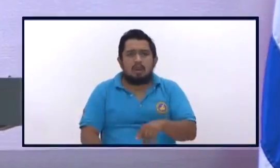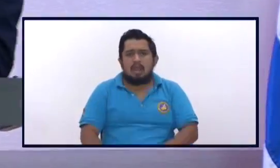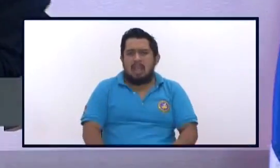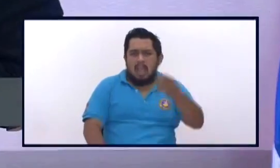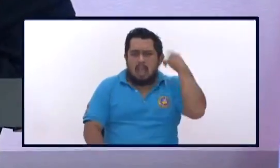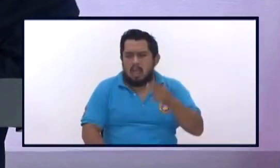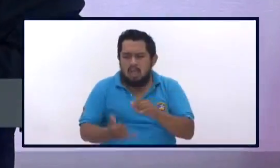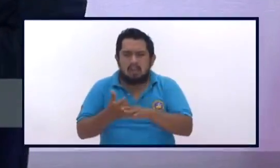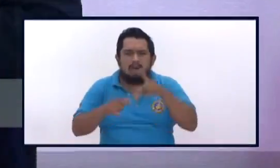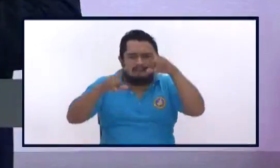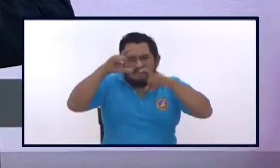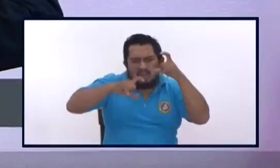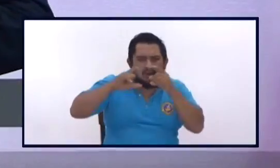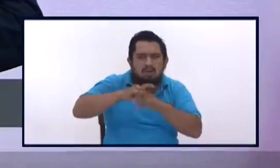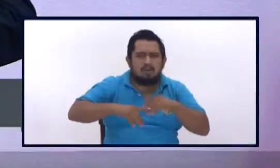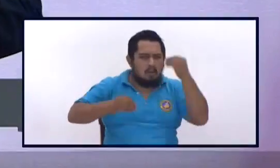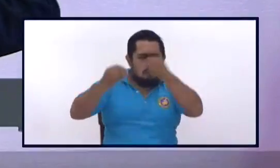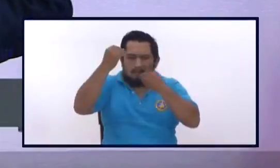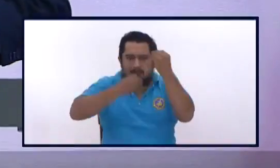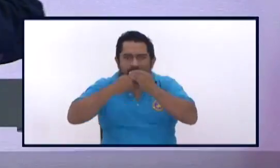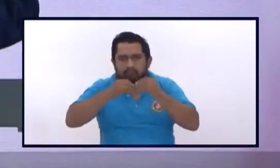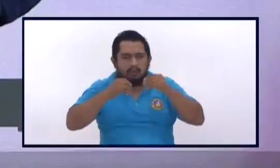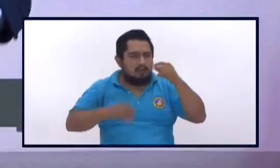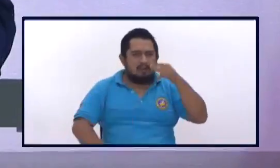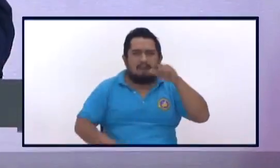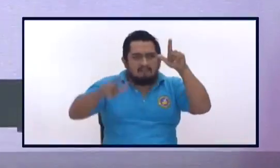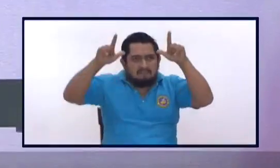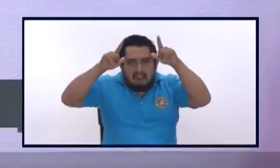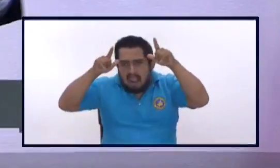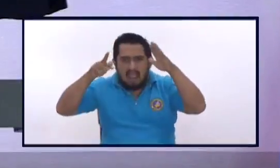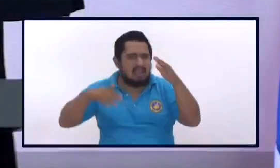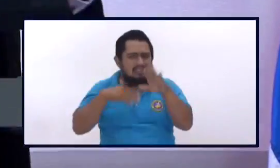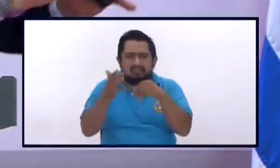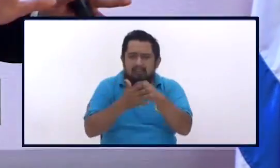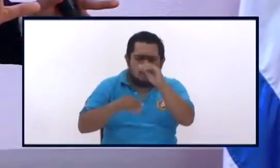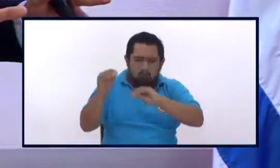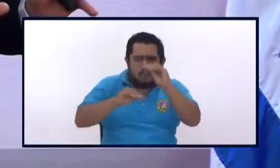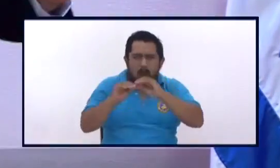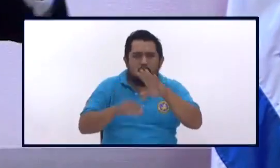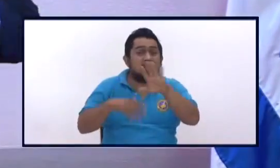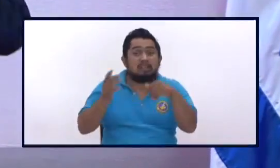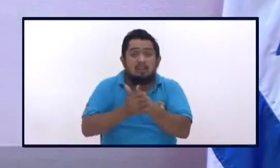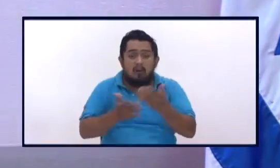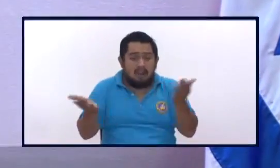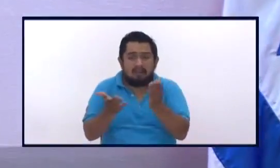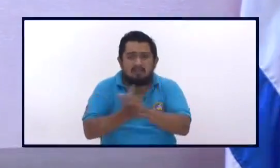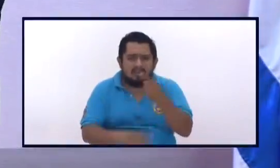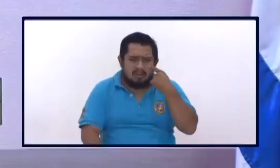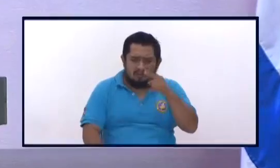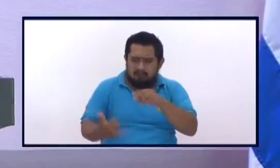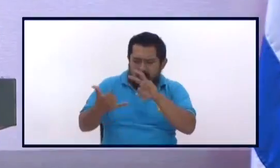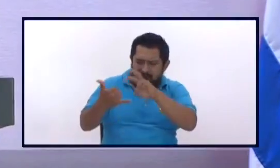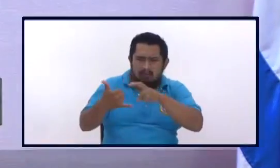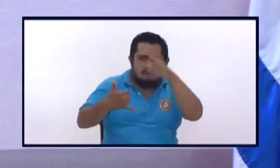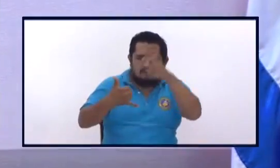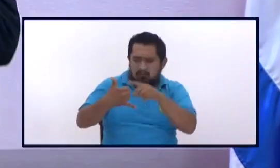gente haciéndose mono orejitas de cacho otro le pone los cachos sin orejitas total de todo ha salido nunca he visto una aplicación